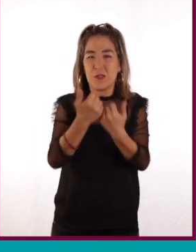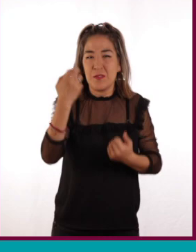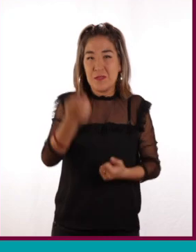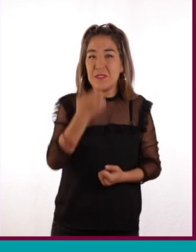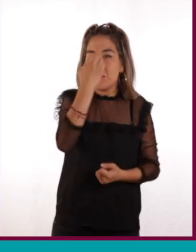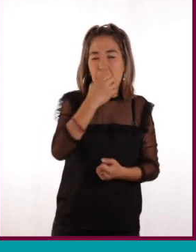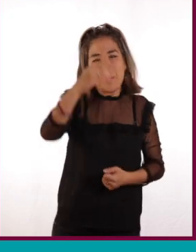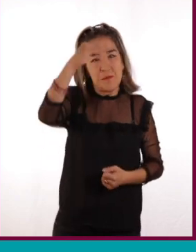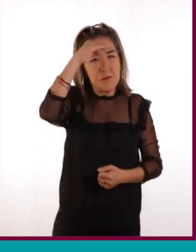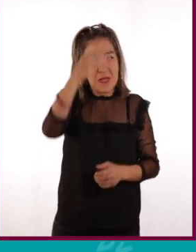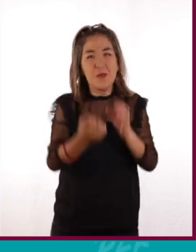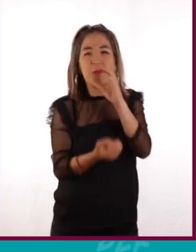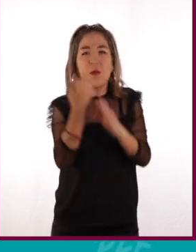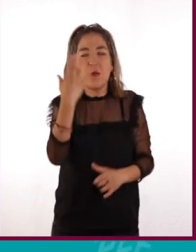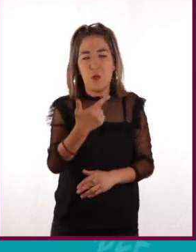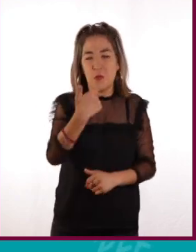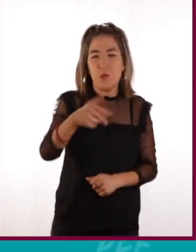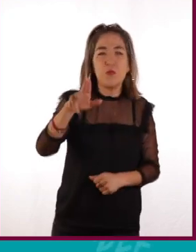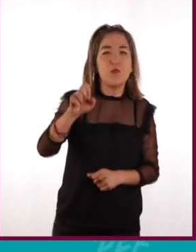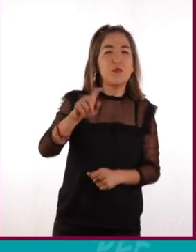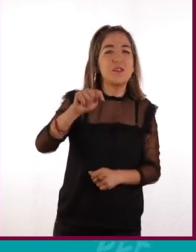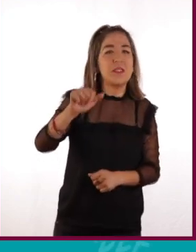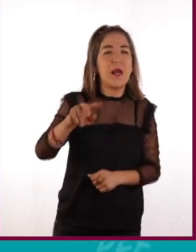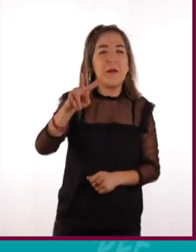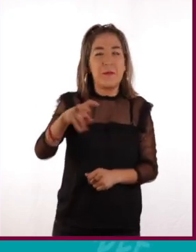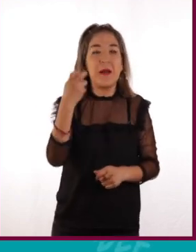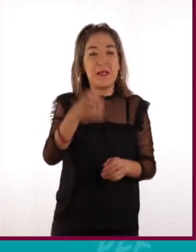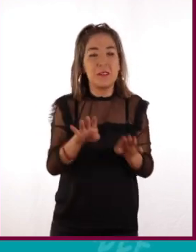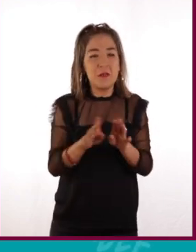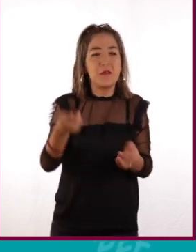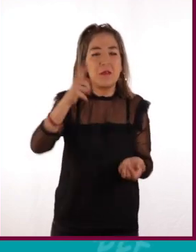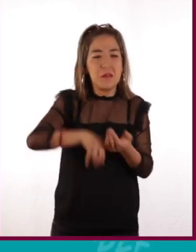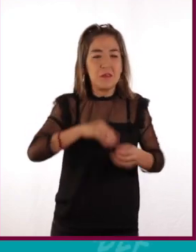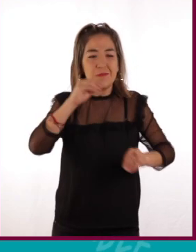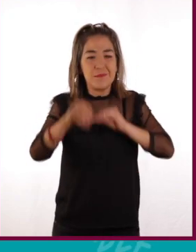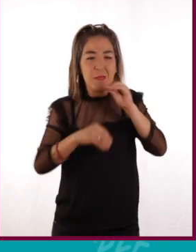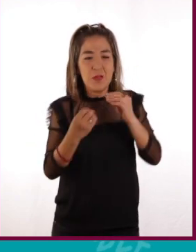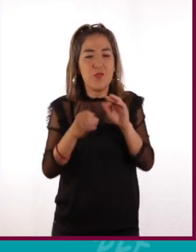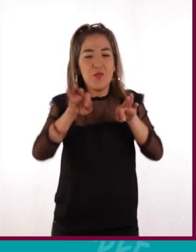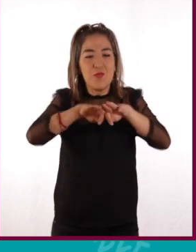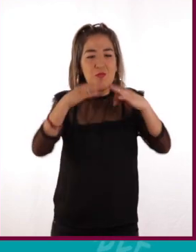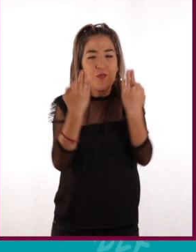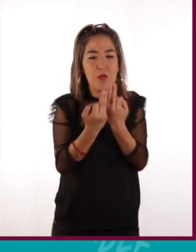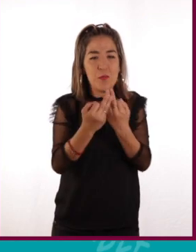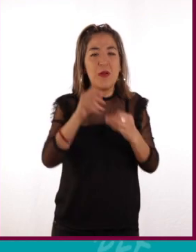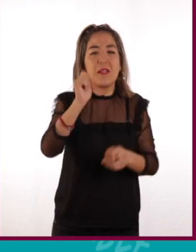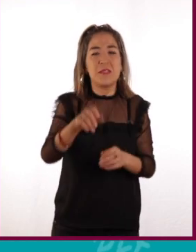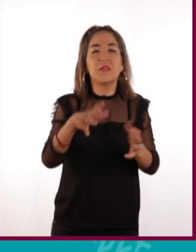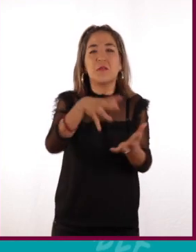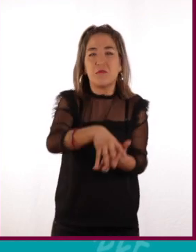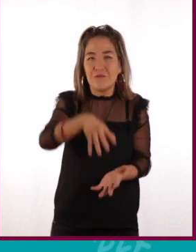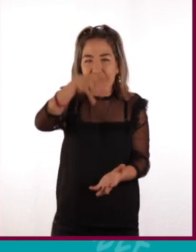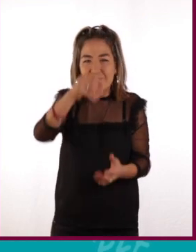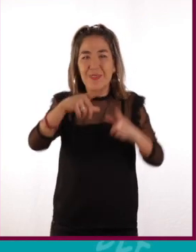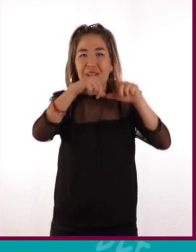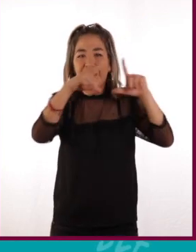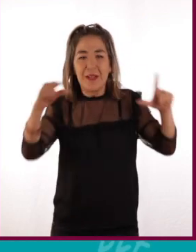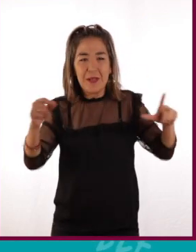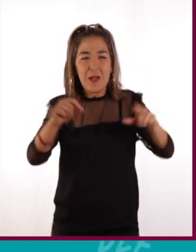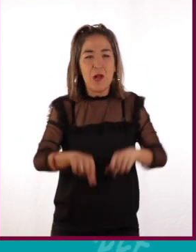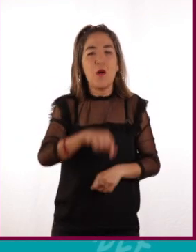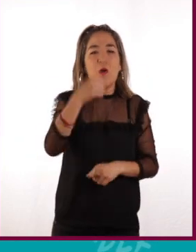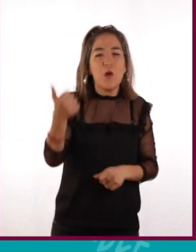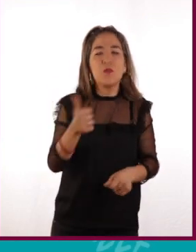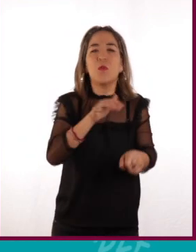artistas pertenecientes a esta escuela de pensamiento fue Gustav Klimt, quien también hizo gran uso de las formas geométricas dentro de